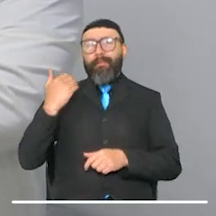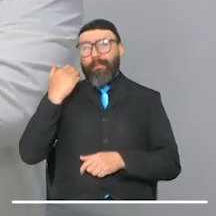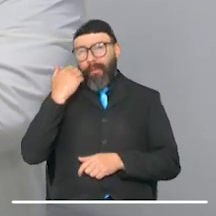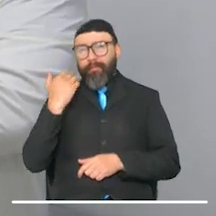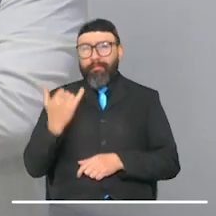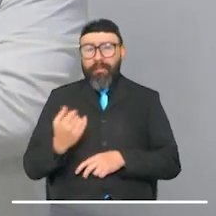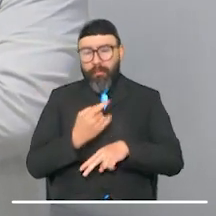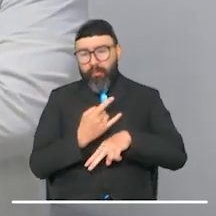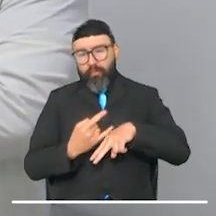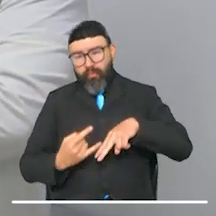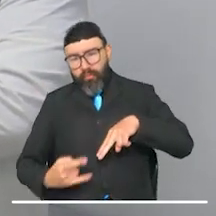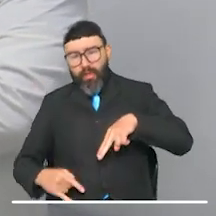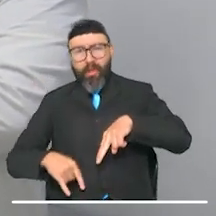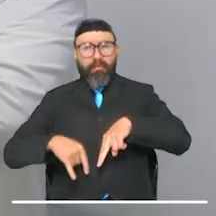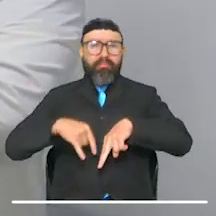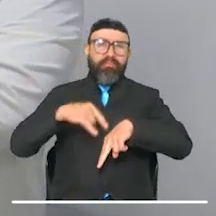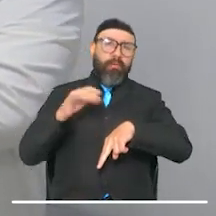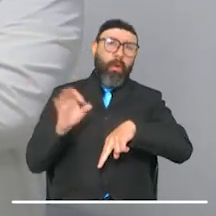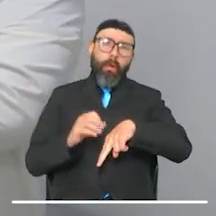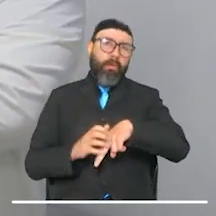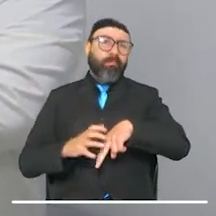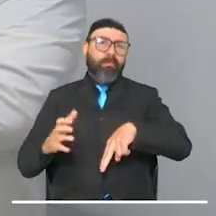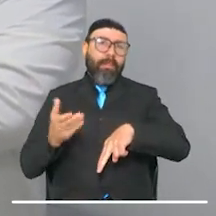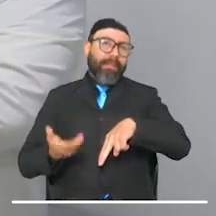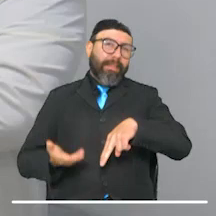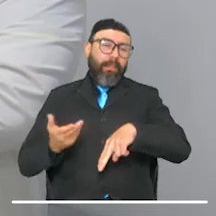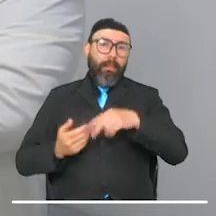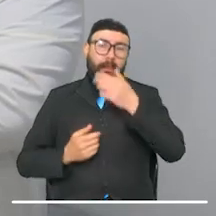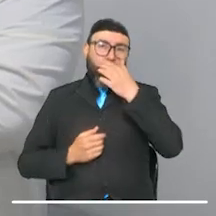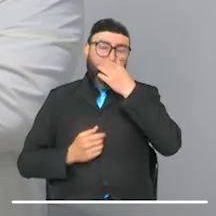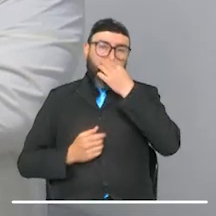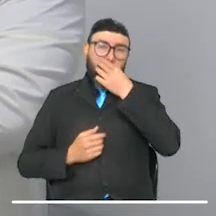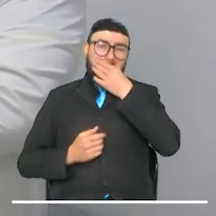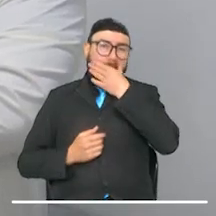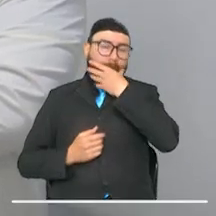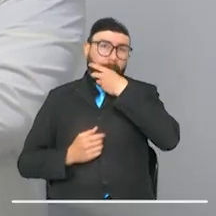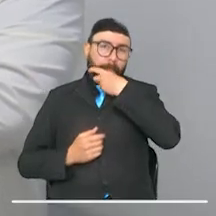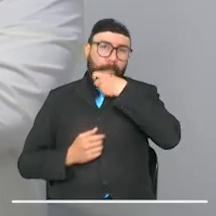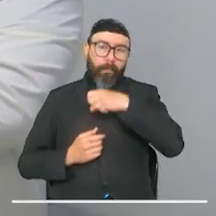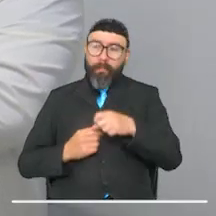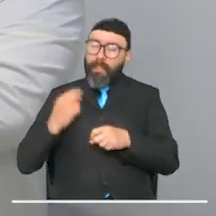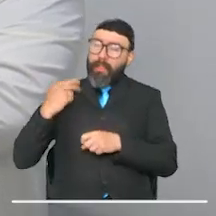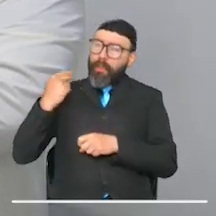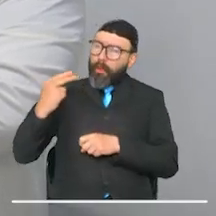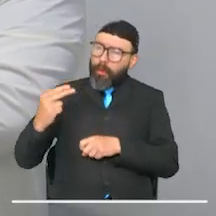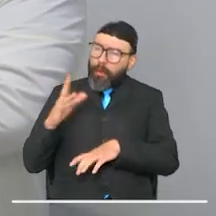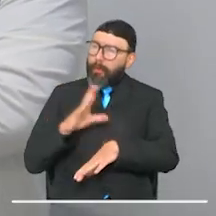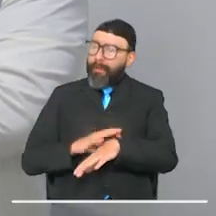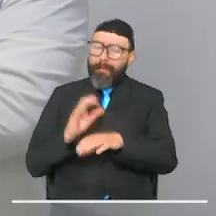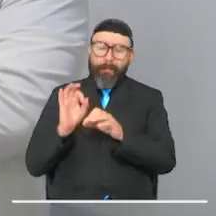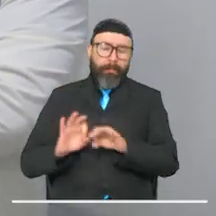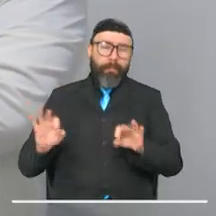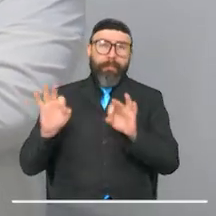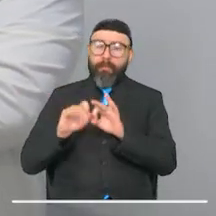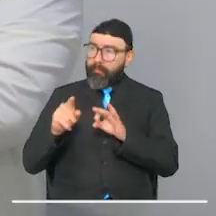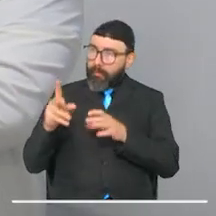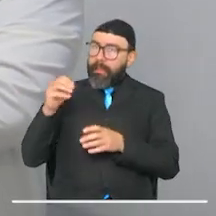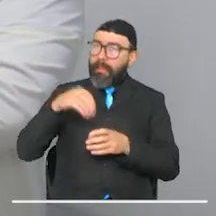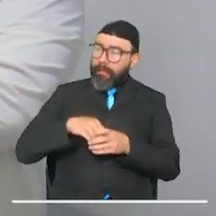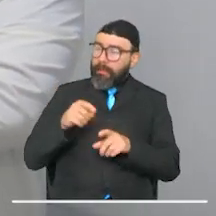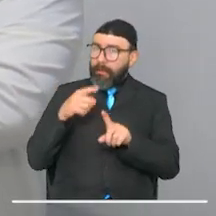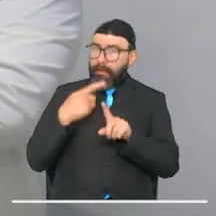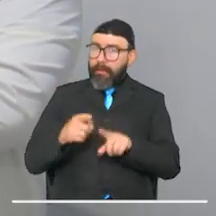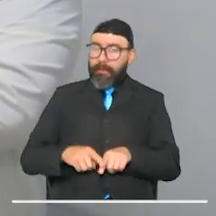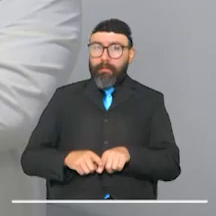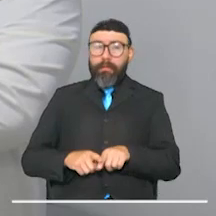arteriales venosas o linfáticas la historia clínica es fundamental porque la herencia juega un papel importante en estas enfermedades es